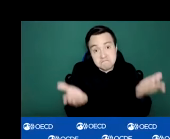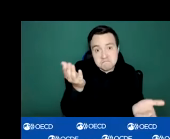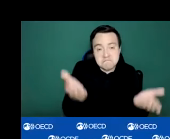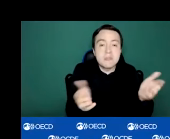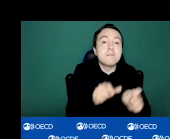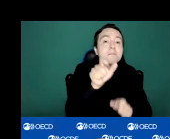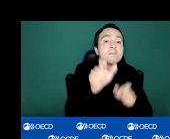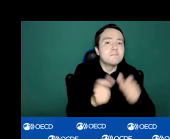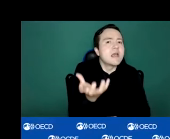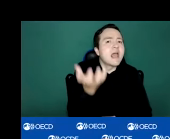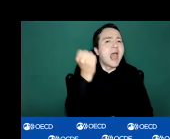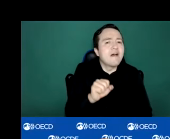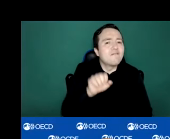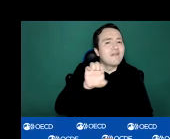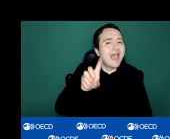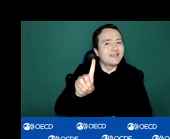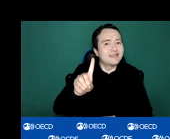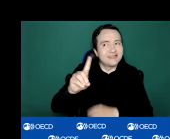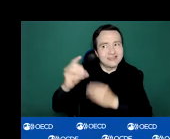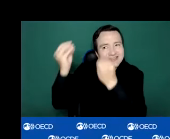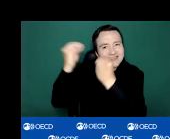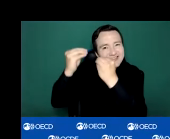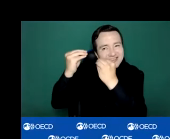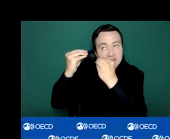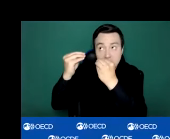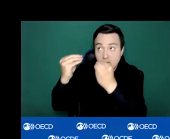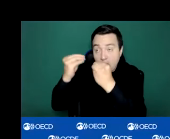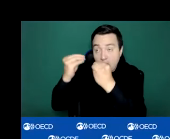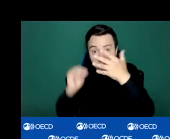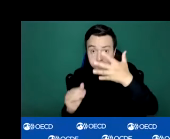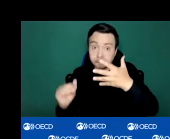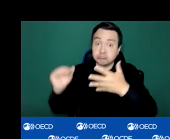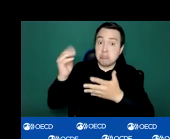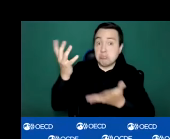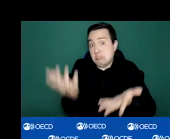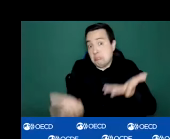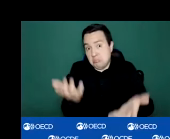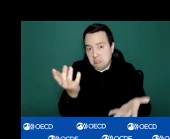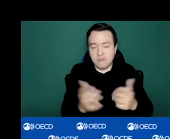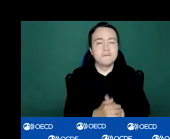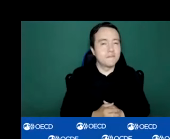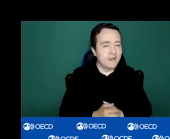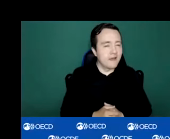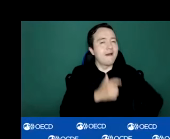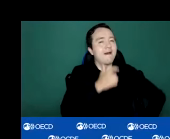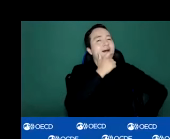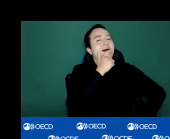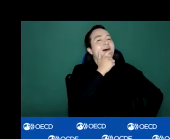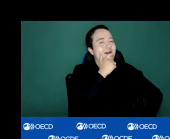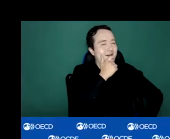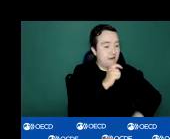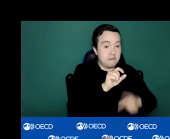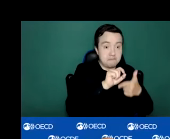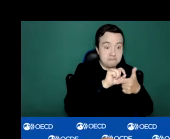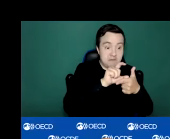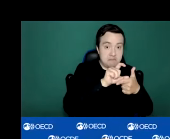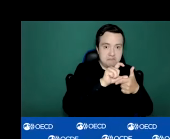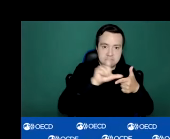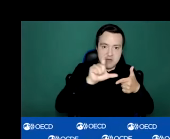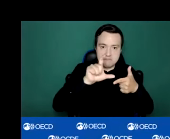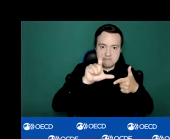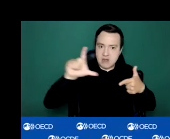Así que creo yo que el primer mensaje que podemos dirimir de esto es que el acceso al